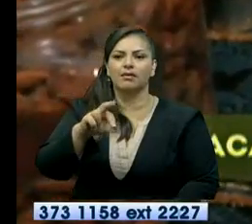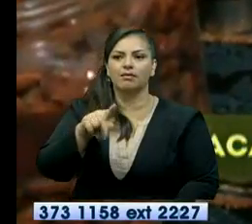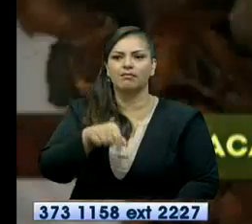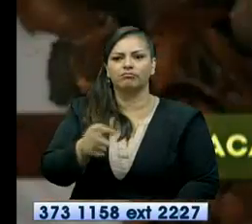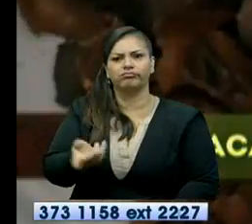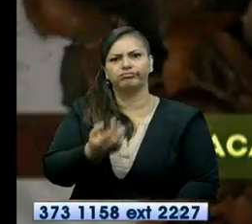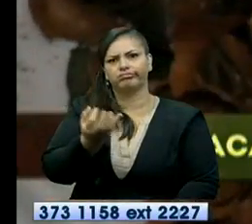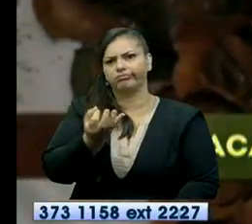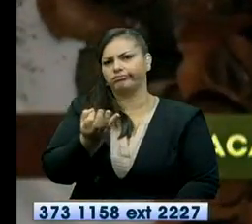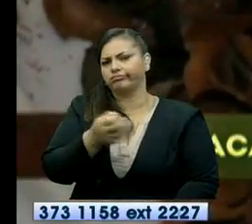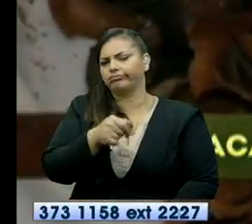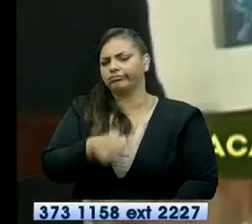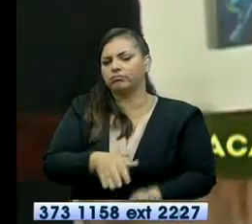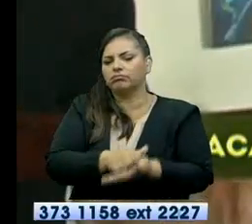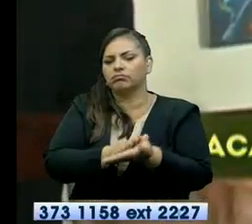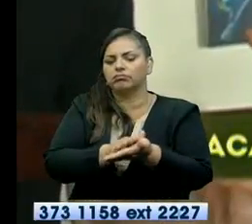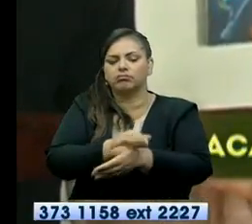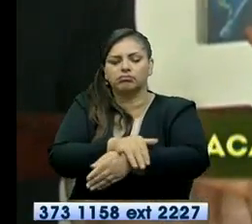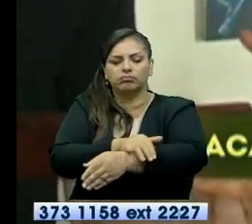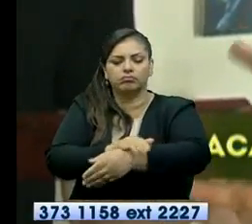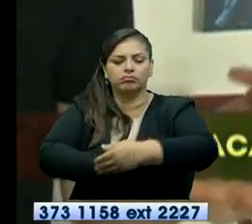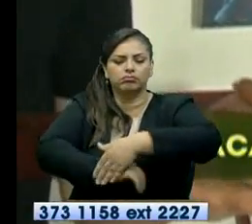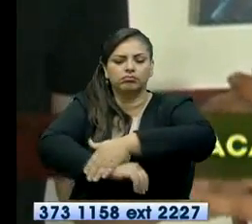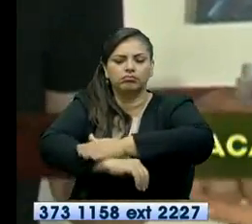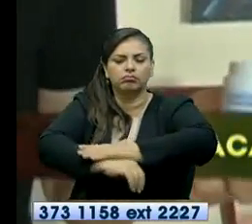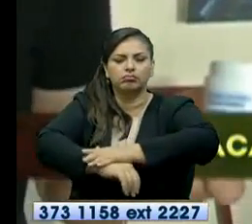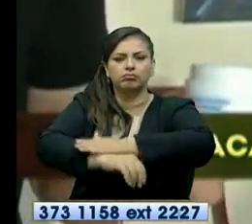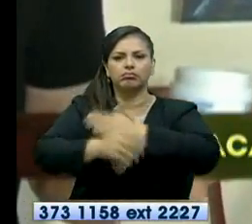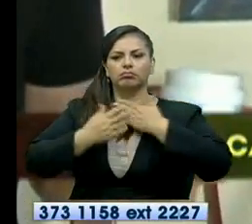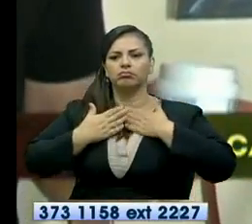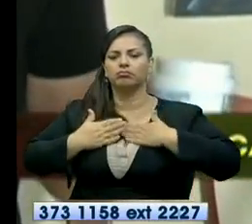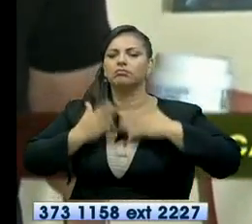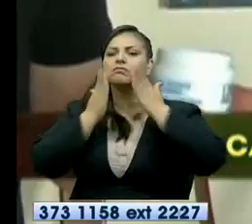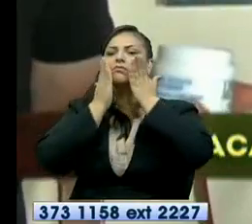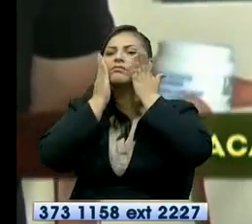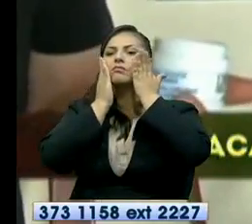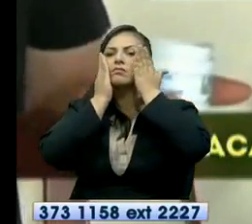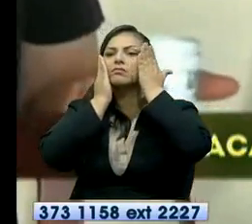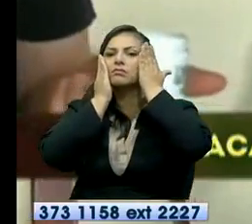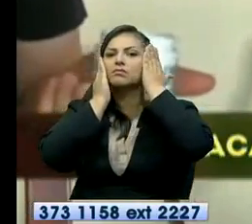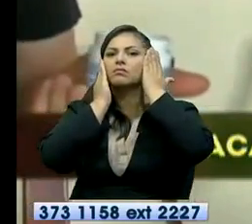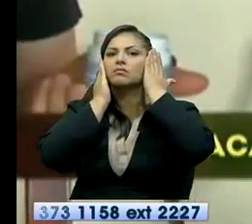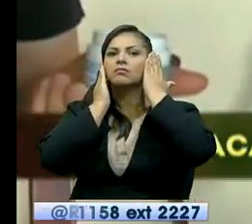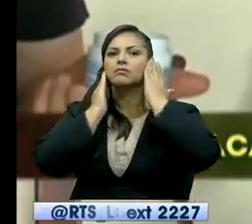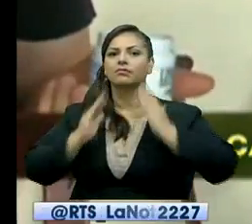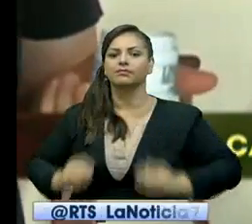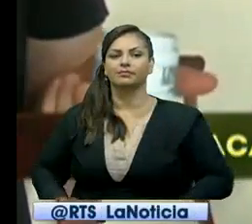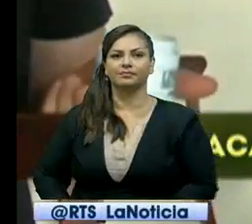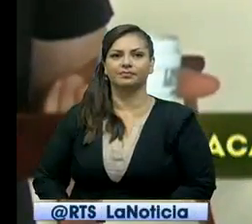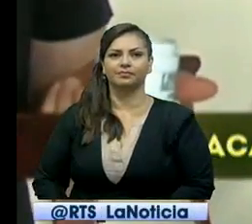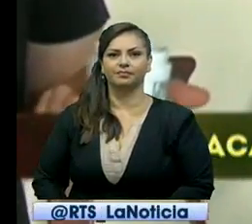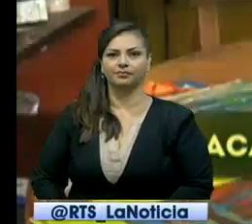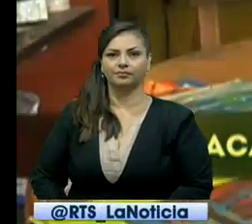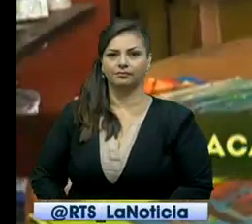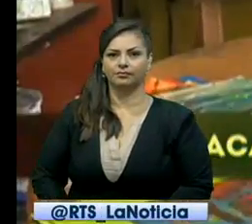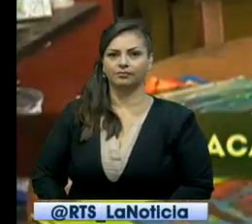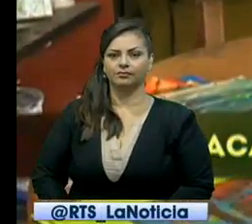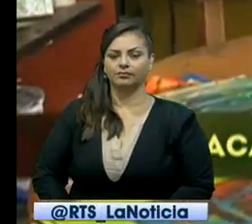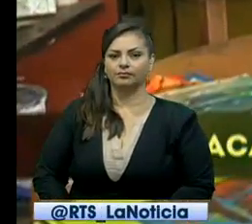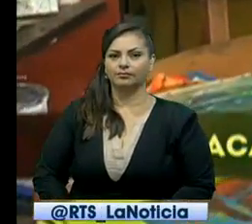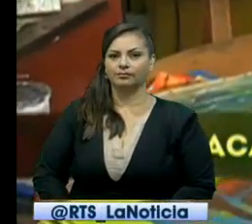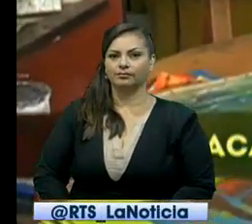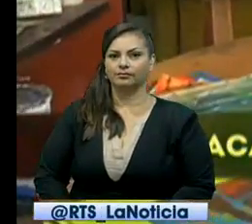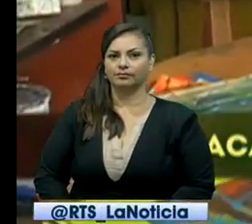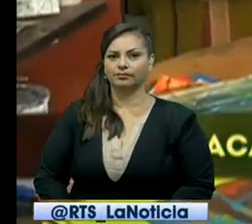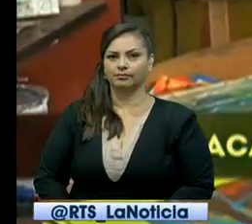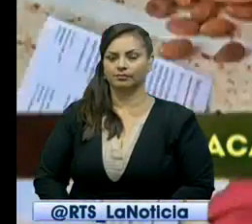del chocolate artesanal además del uso cosmético exfoliante a base de manteca de cacao ahora